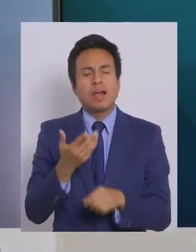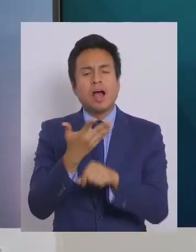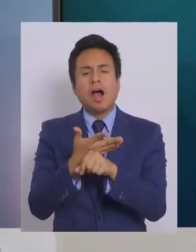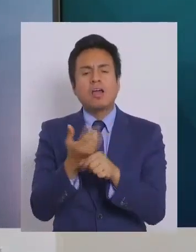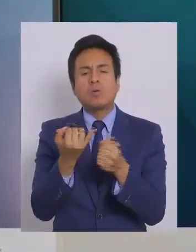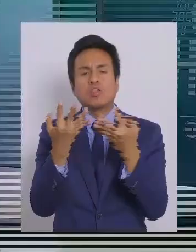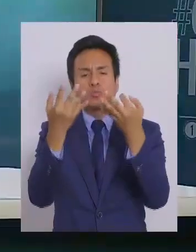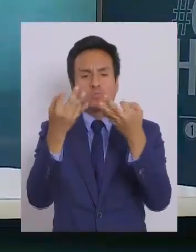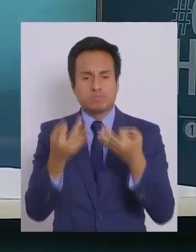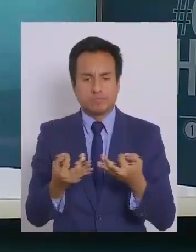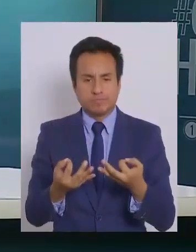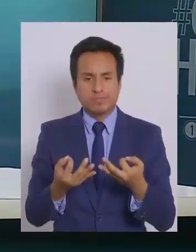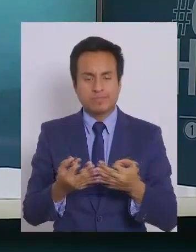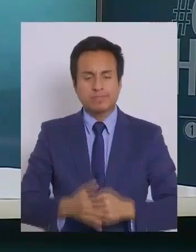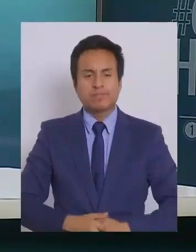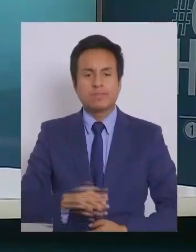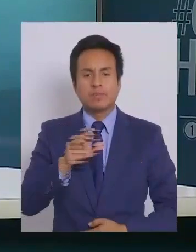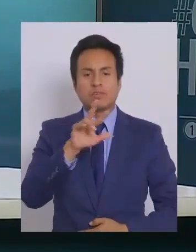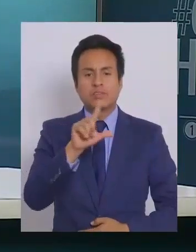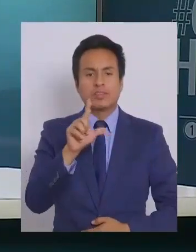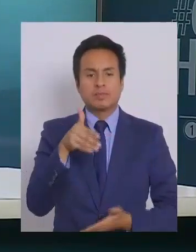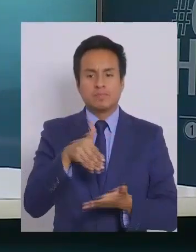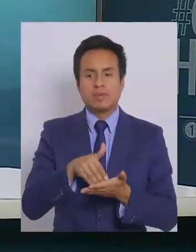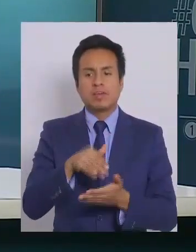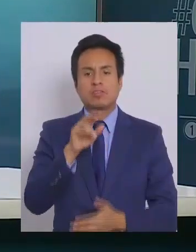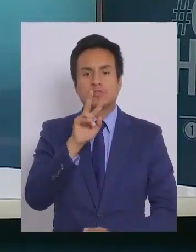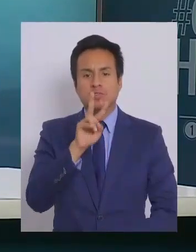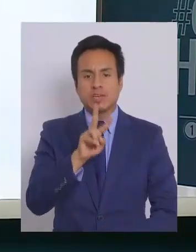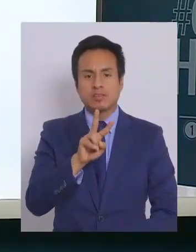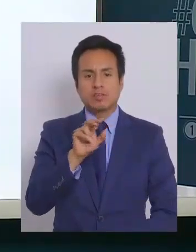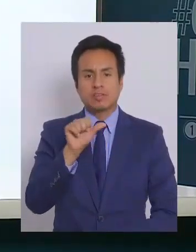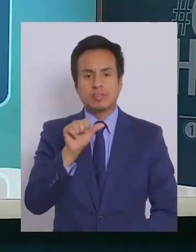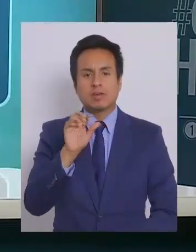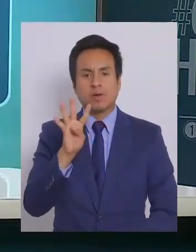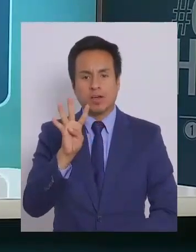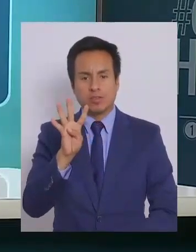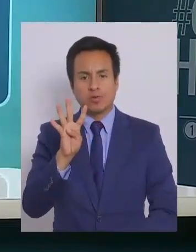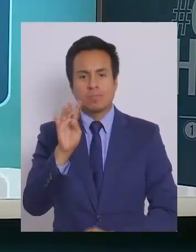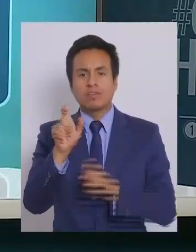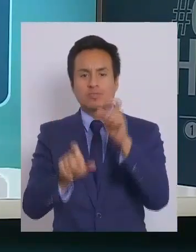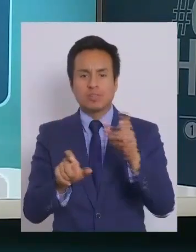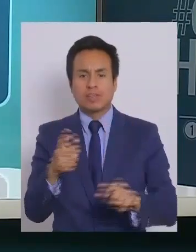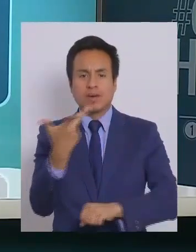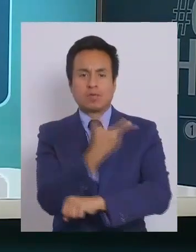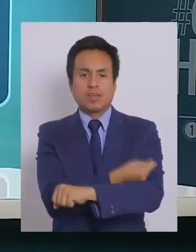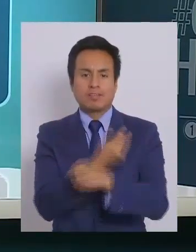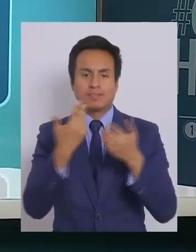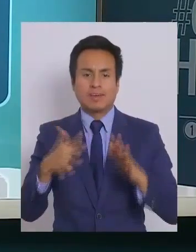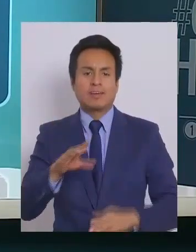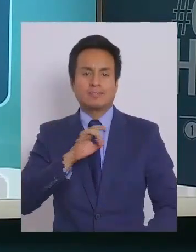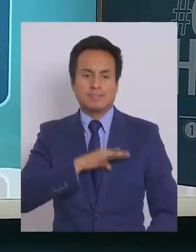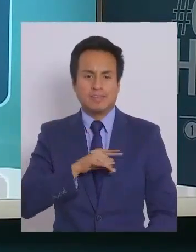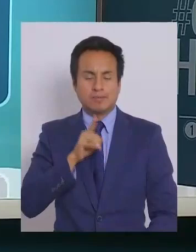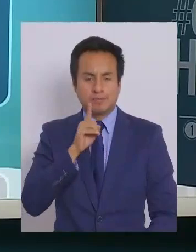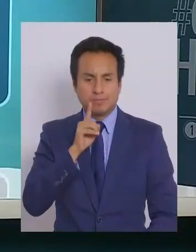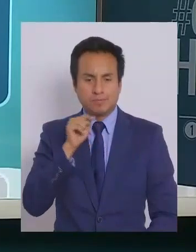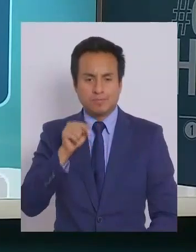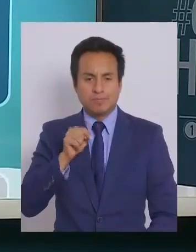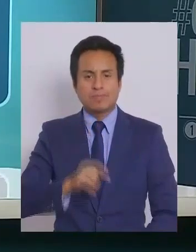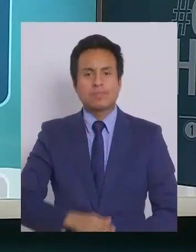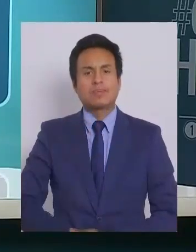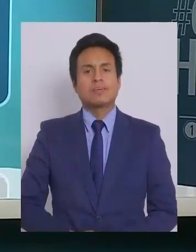en la suma de 87 mil 264 vacunados en chile lo